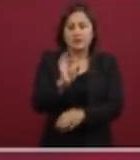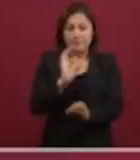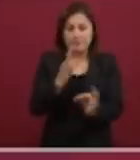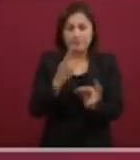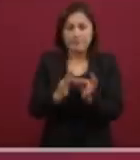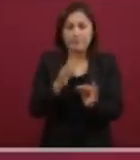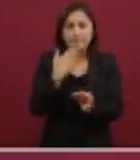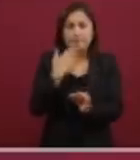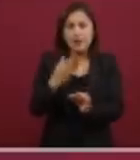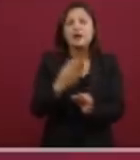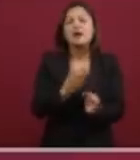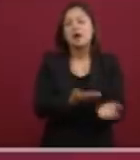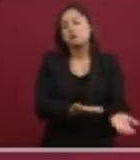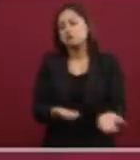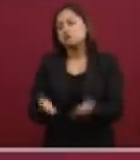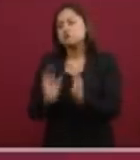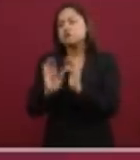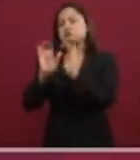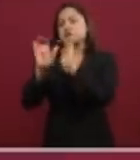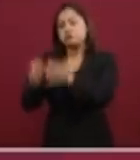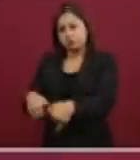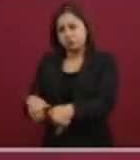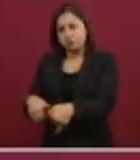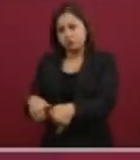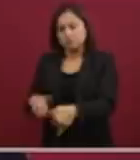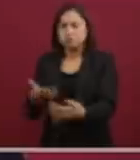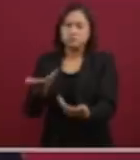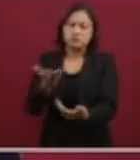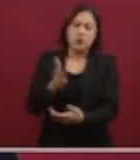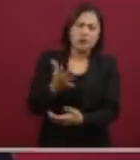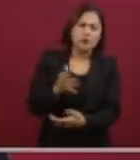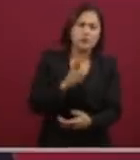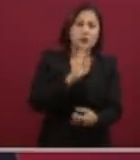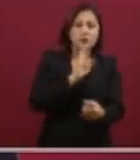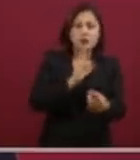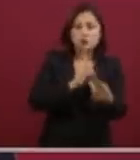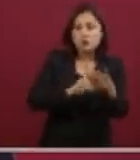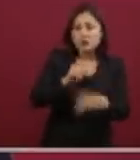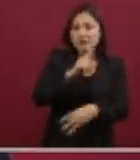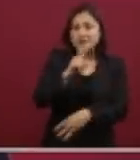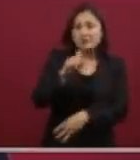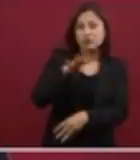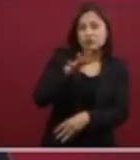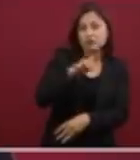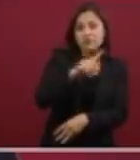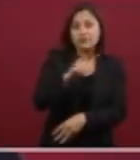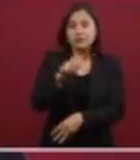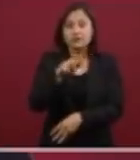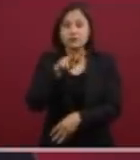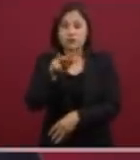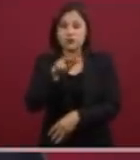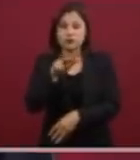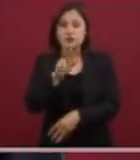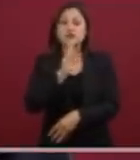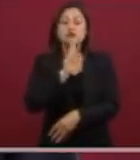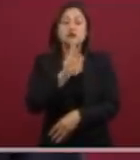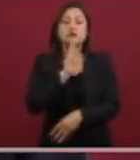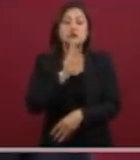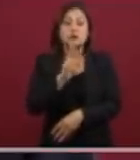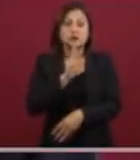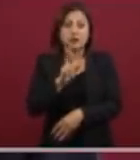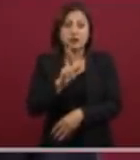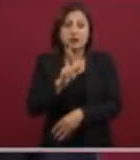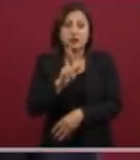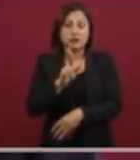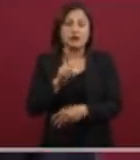contestaba bien 119 o 118 no era admitido.